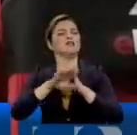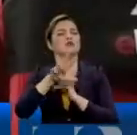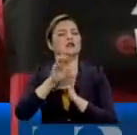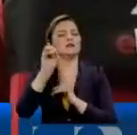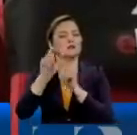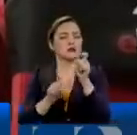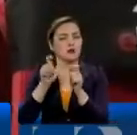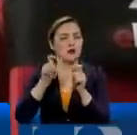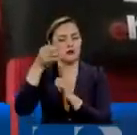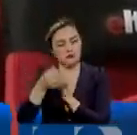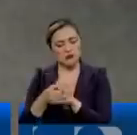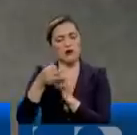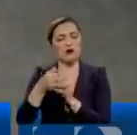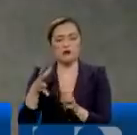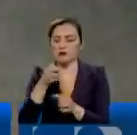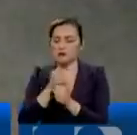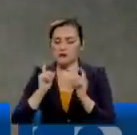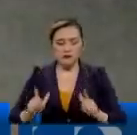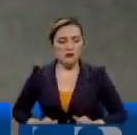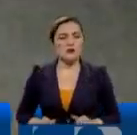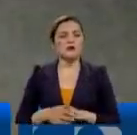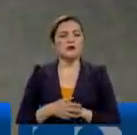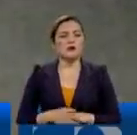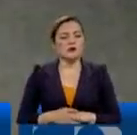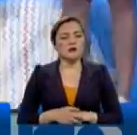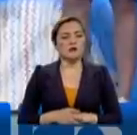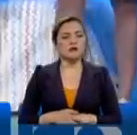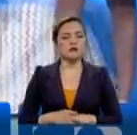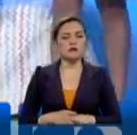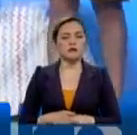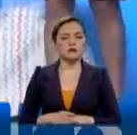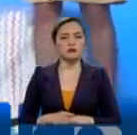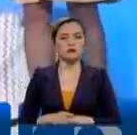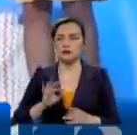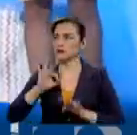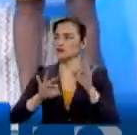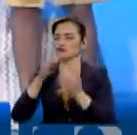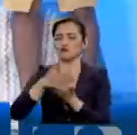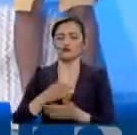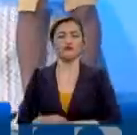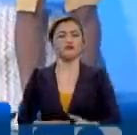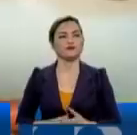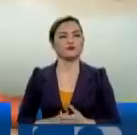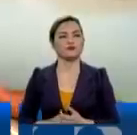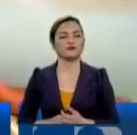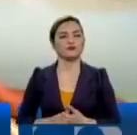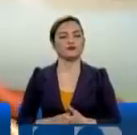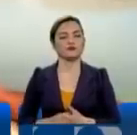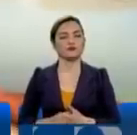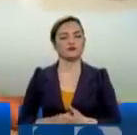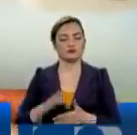30% del aforo y se cumplirán estrictas medidas de bioseguridad encaminadas a evitar contagios de COVID-19. No